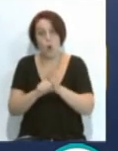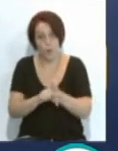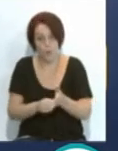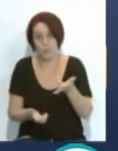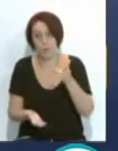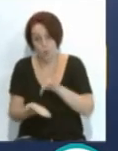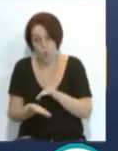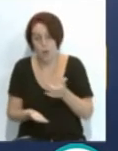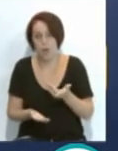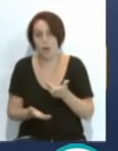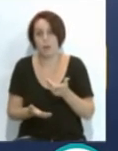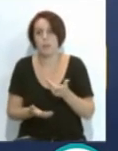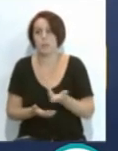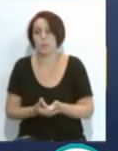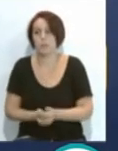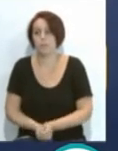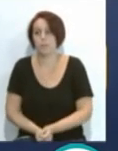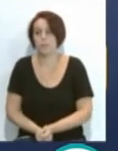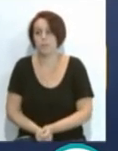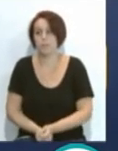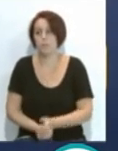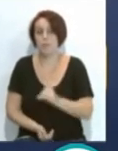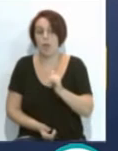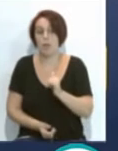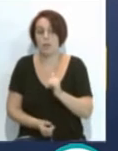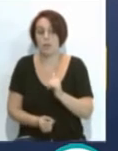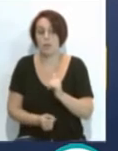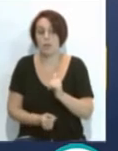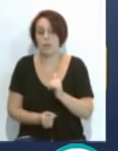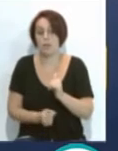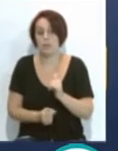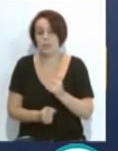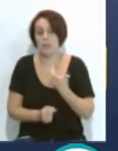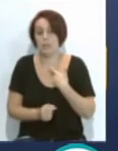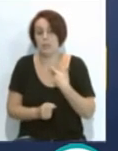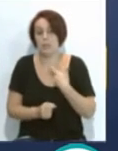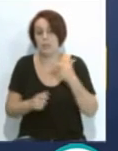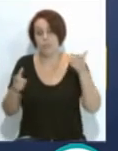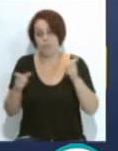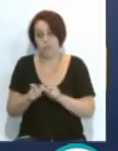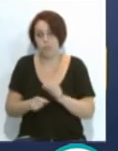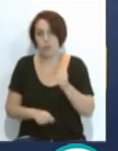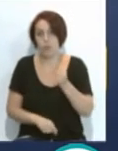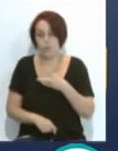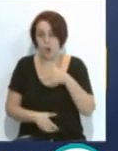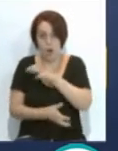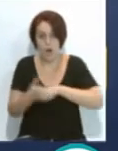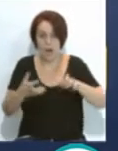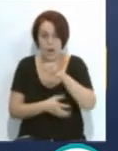hay una recesión con números de la guerra civil española en cuanto a